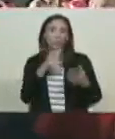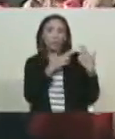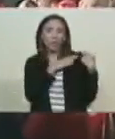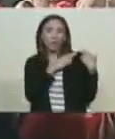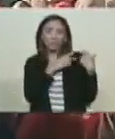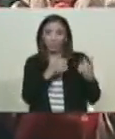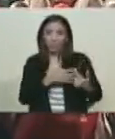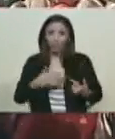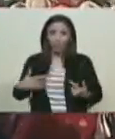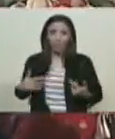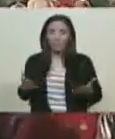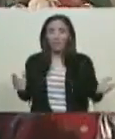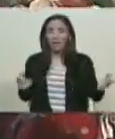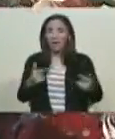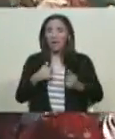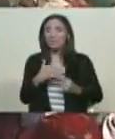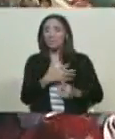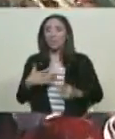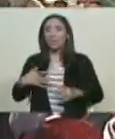nunca pretendí.